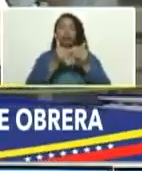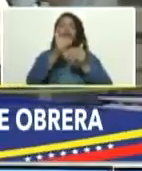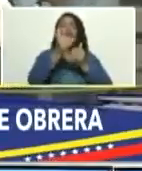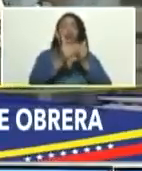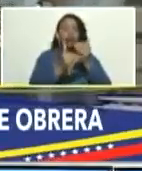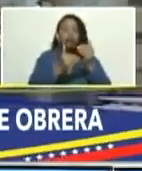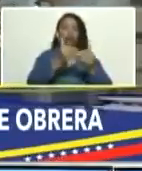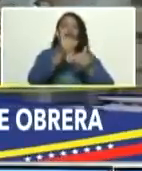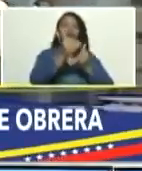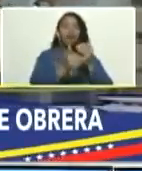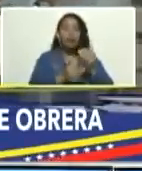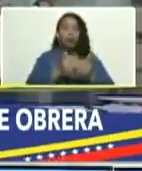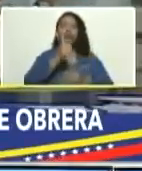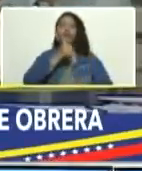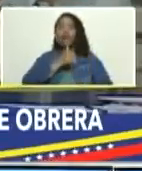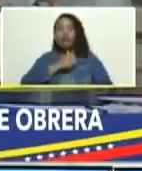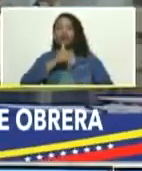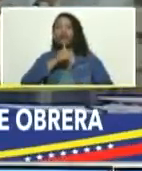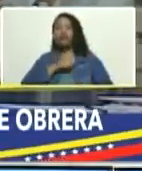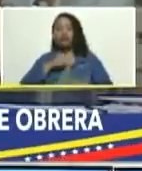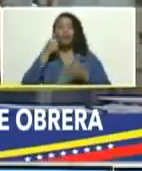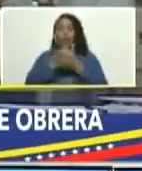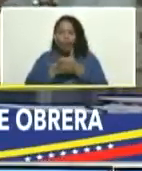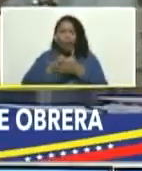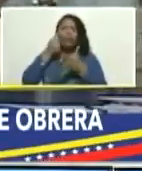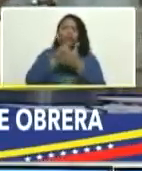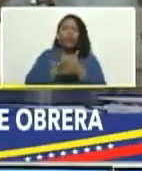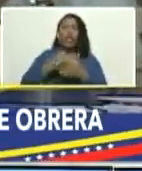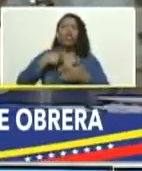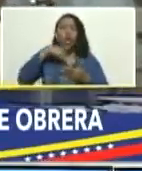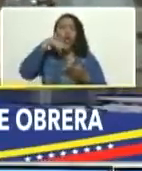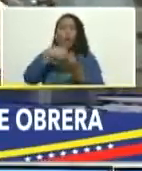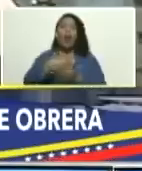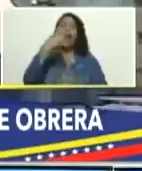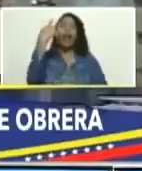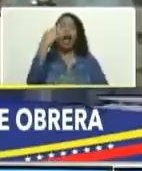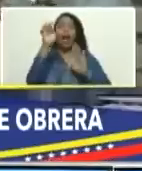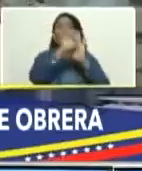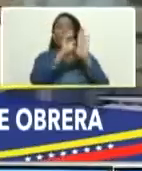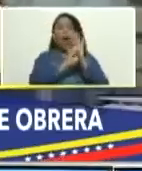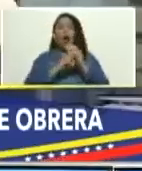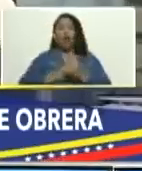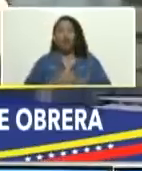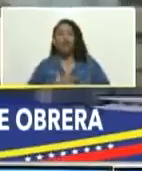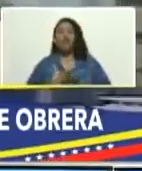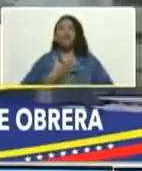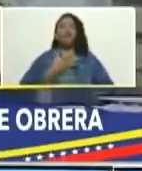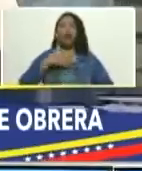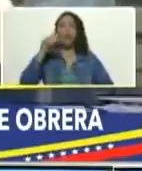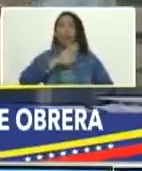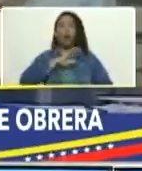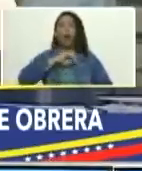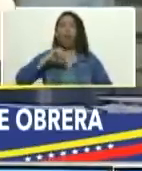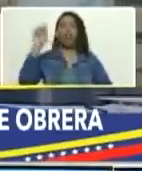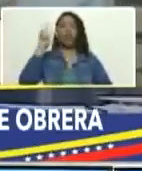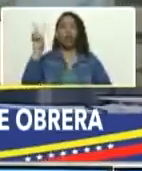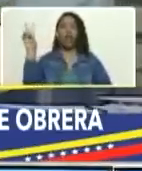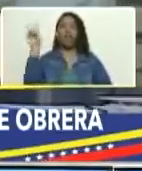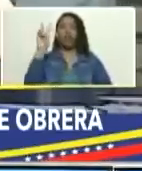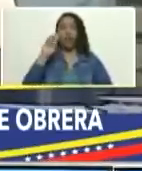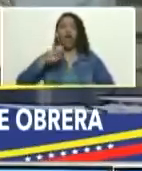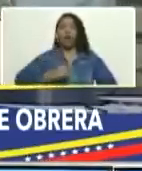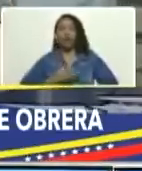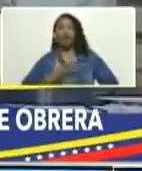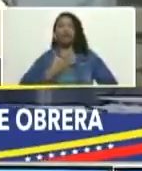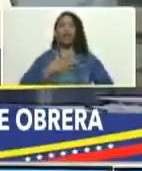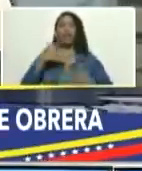progresiva, sostenida, perseverante, y yo la he llamado la etapa del renacimiento de Venezuela. Venezuela renace